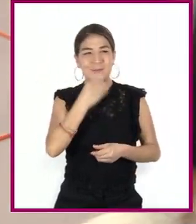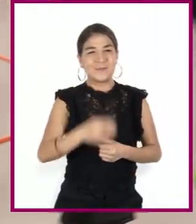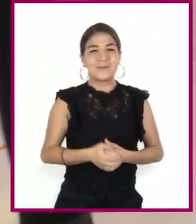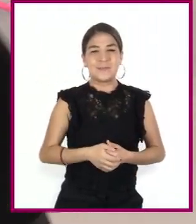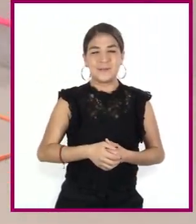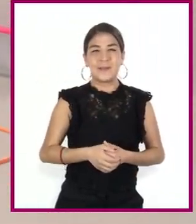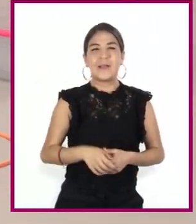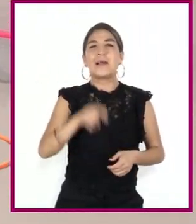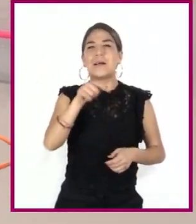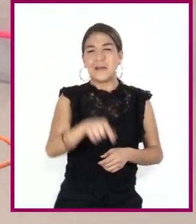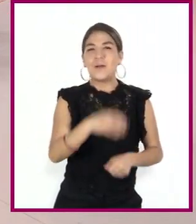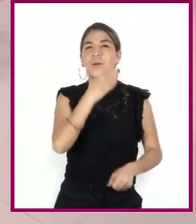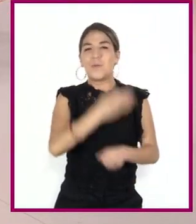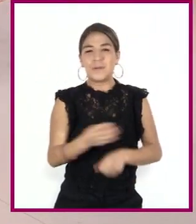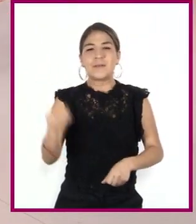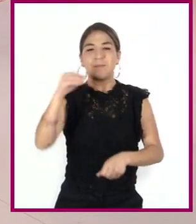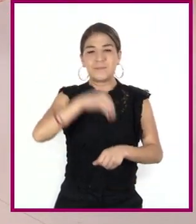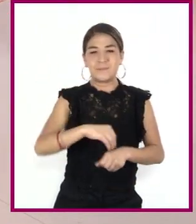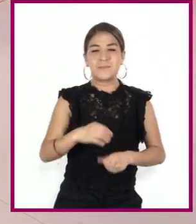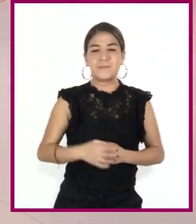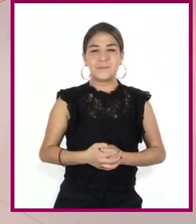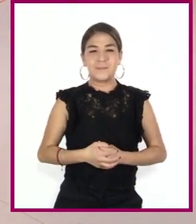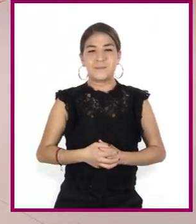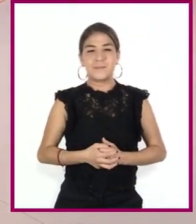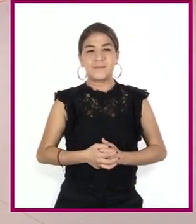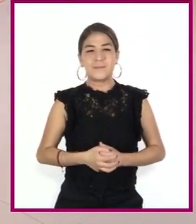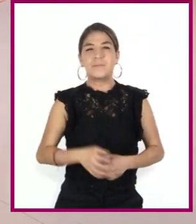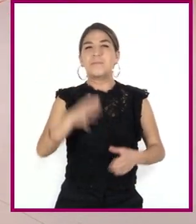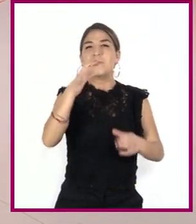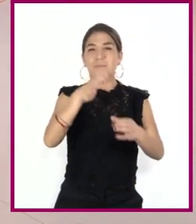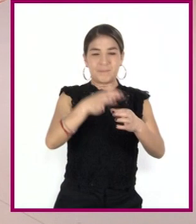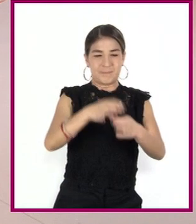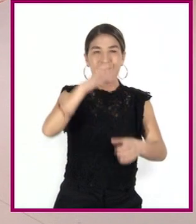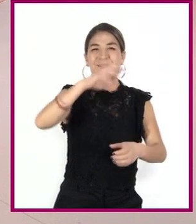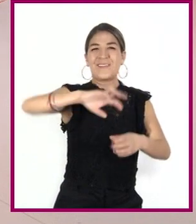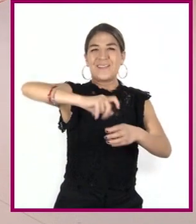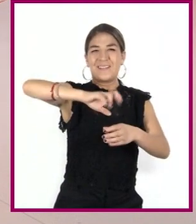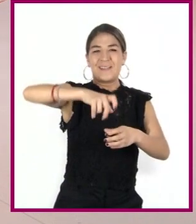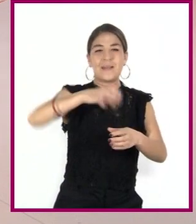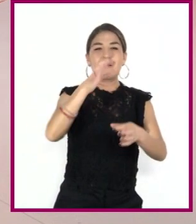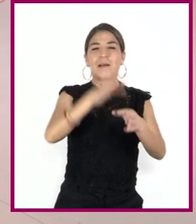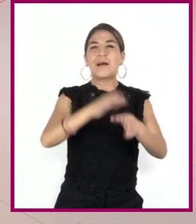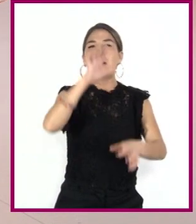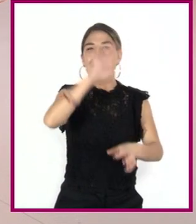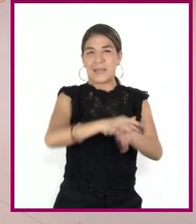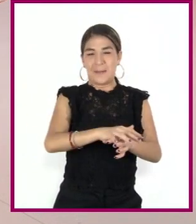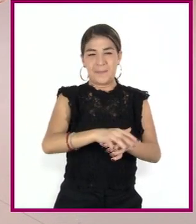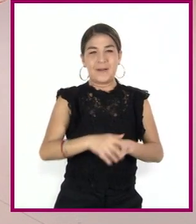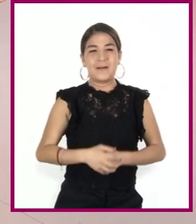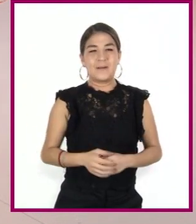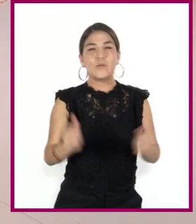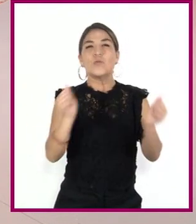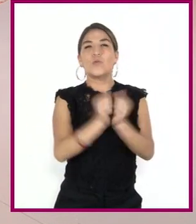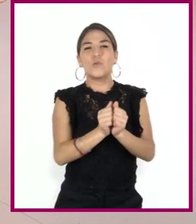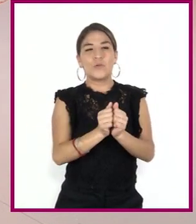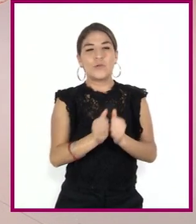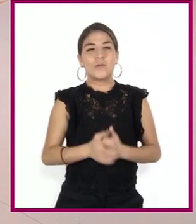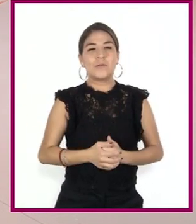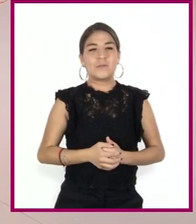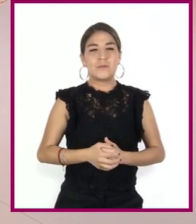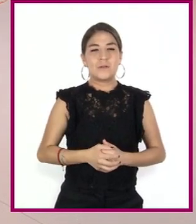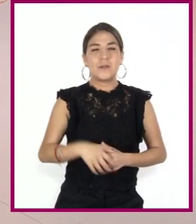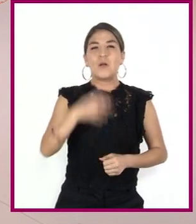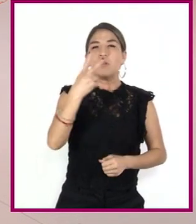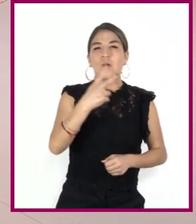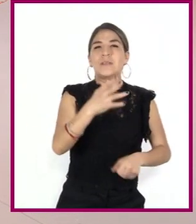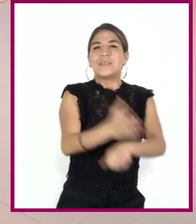voy a colocar una tapa de garrafón con los dos